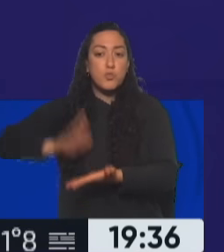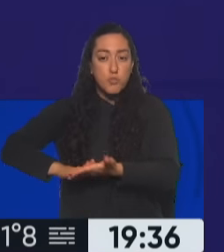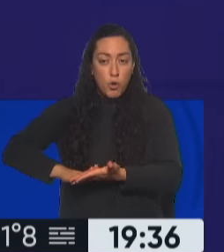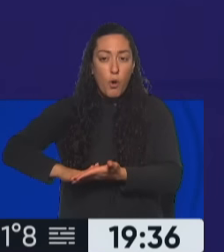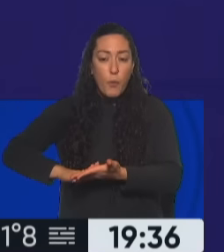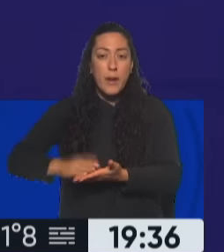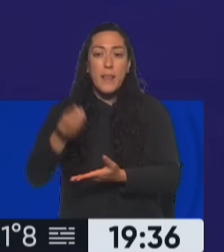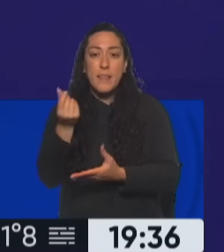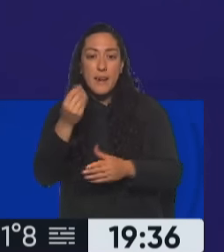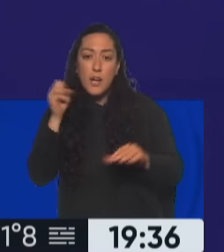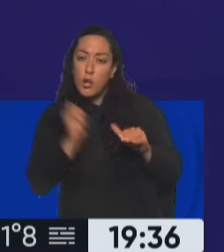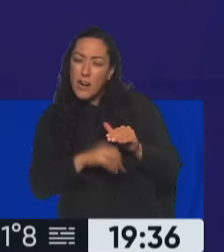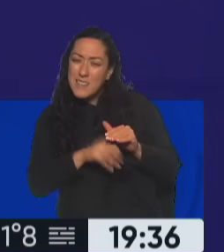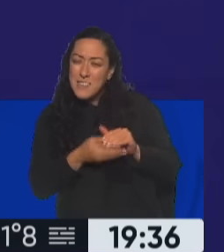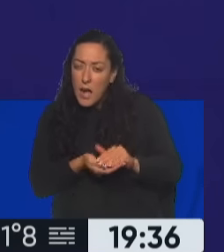acumulación de reservas.